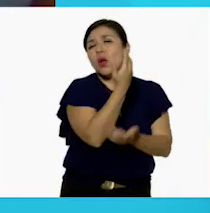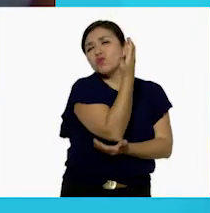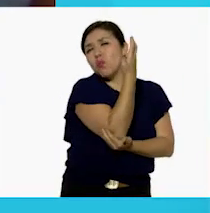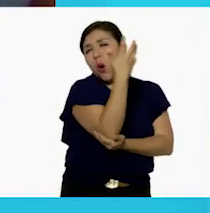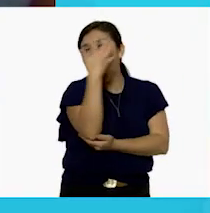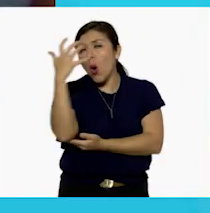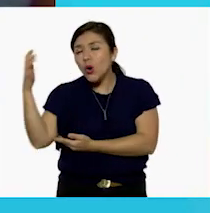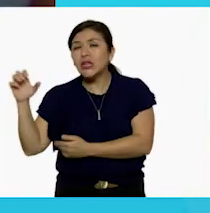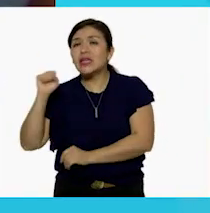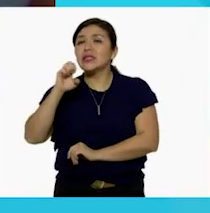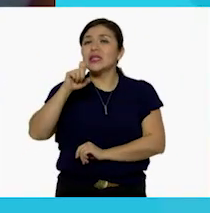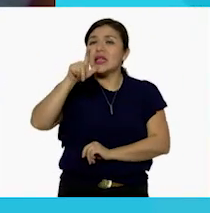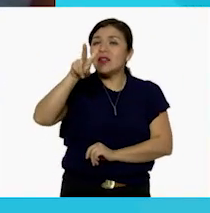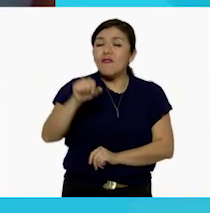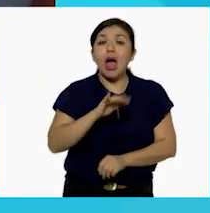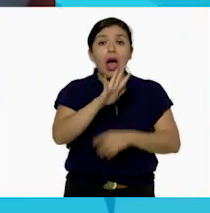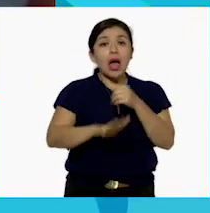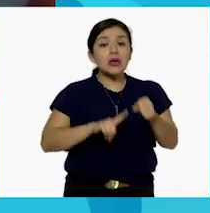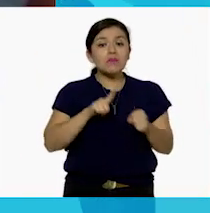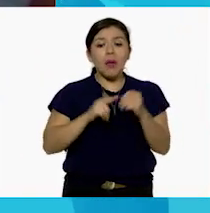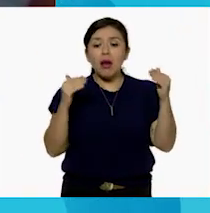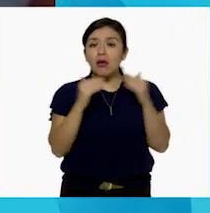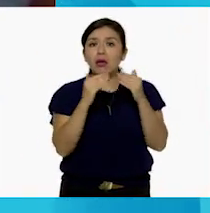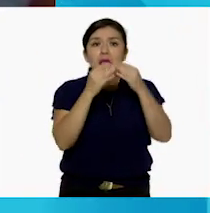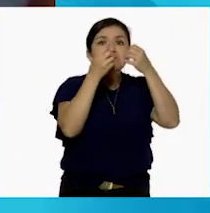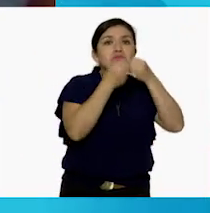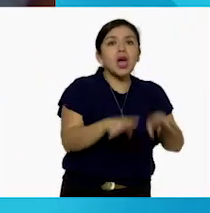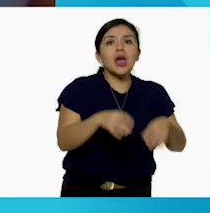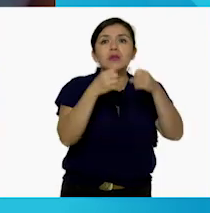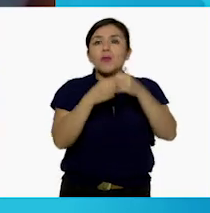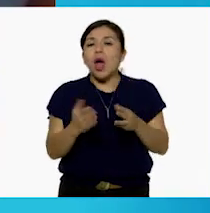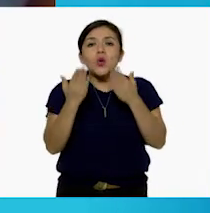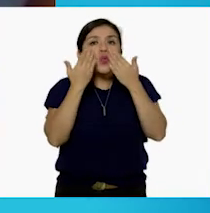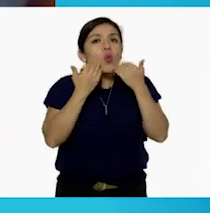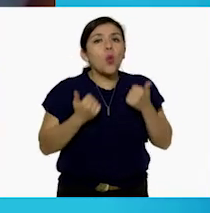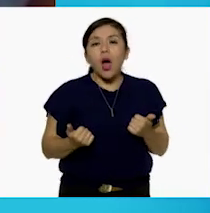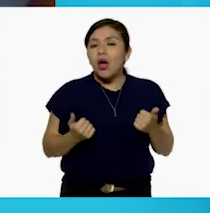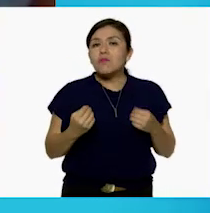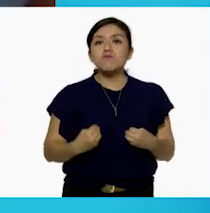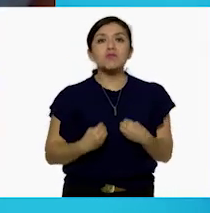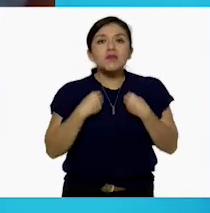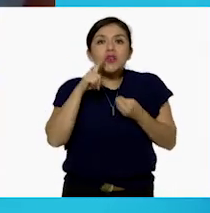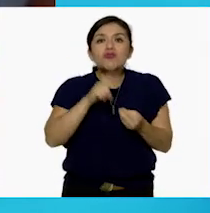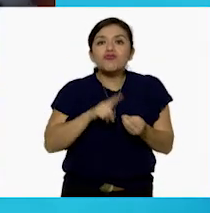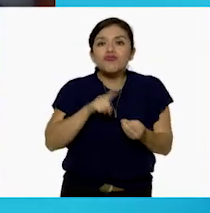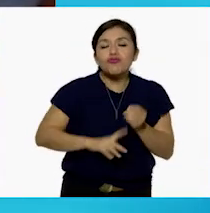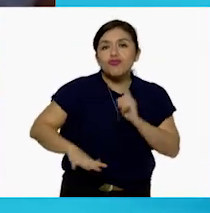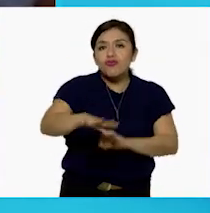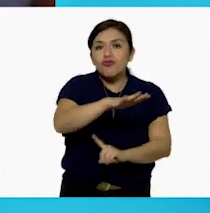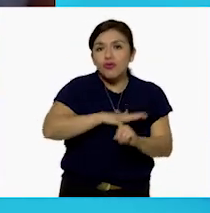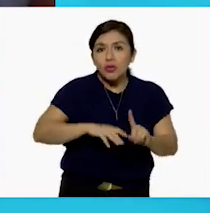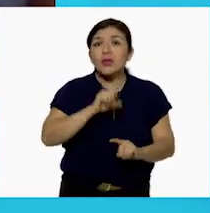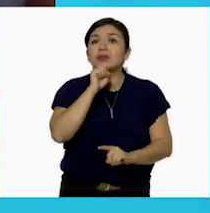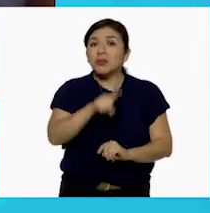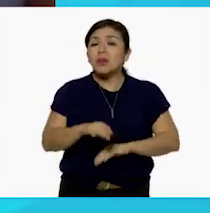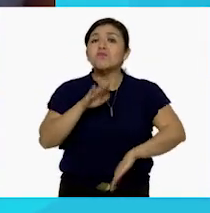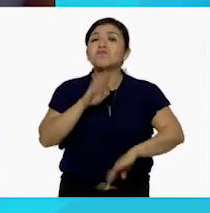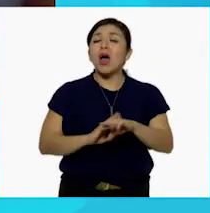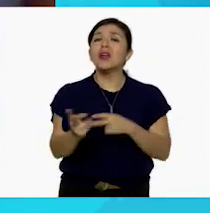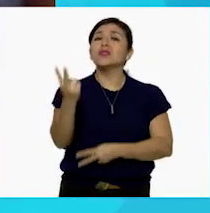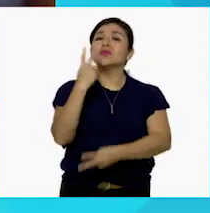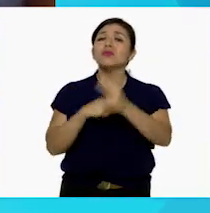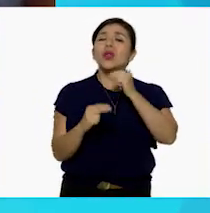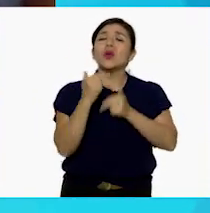selvas, además de que los animales pierden el lugar donde viven. Y también aumentan la contaminación